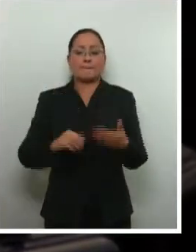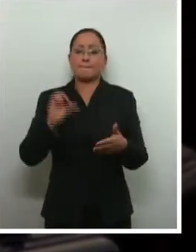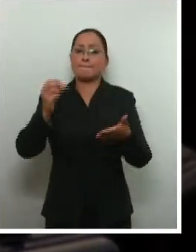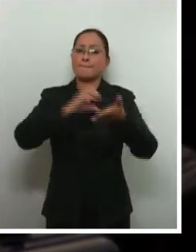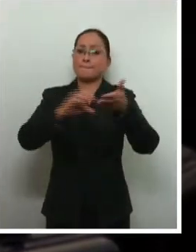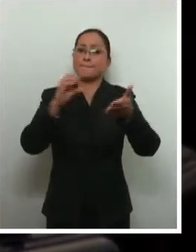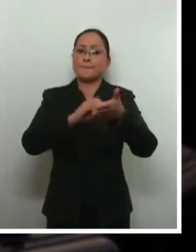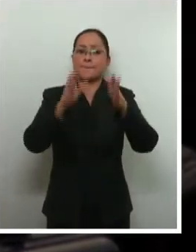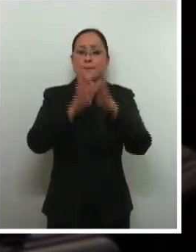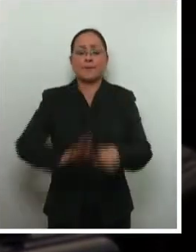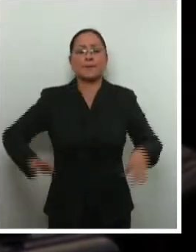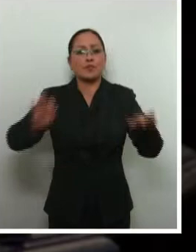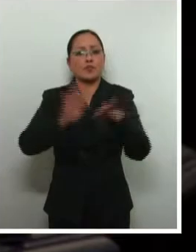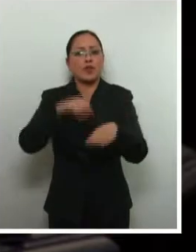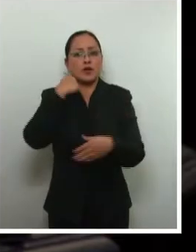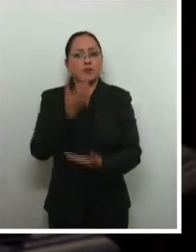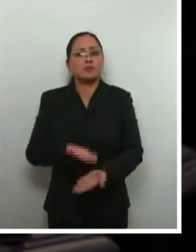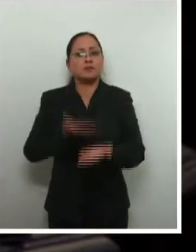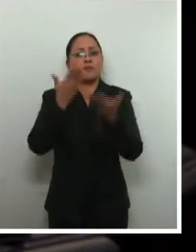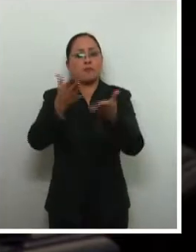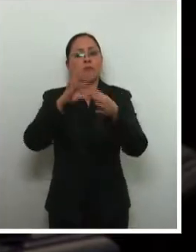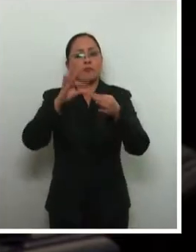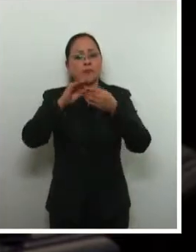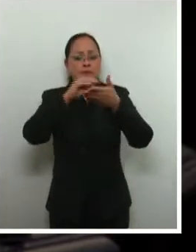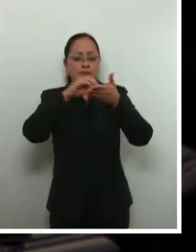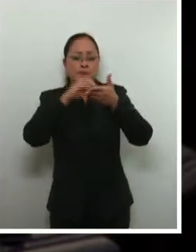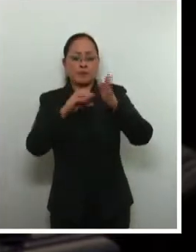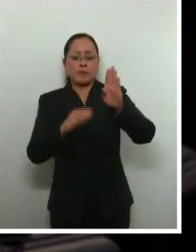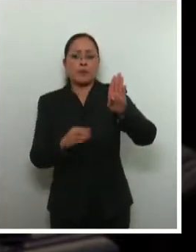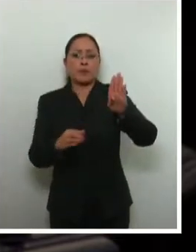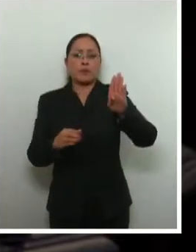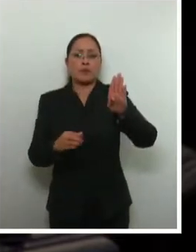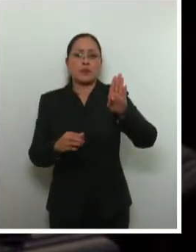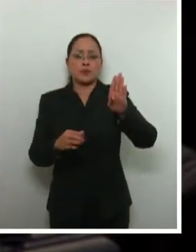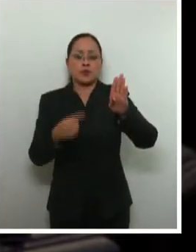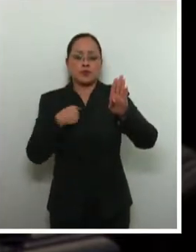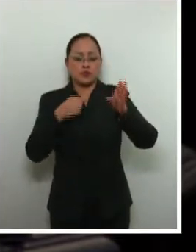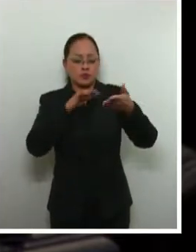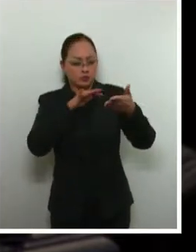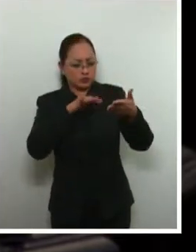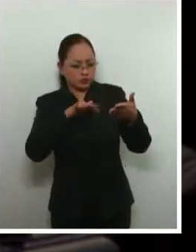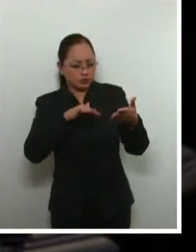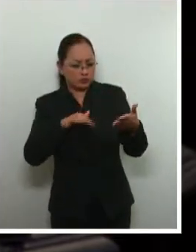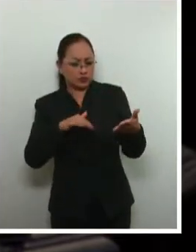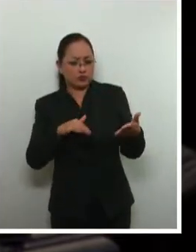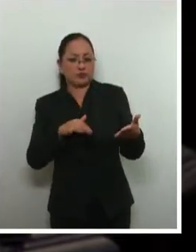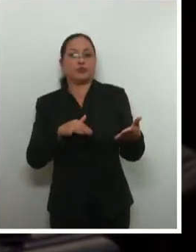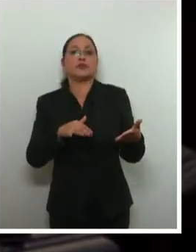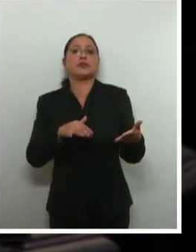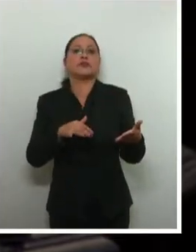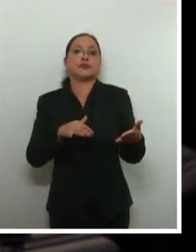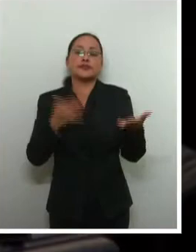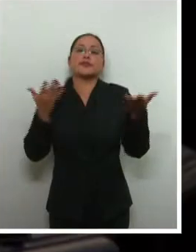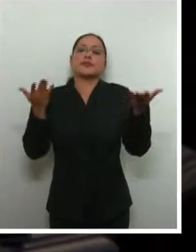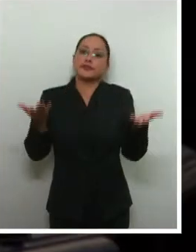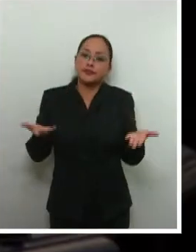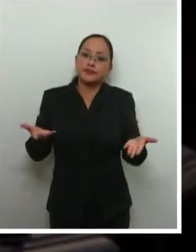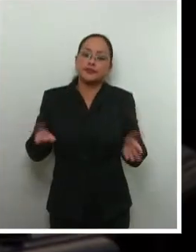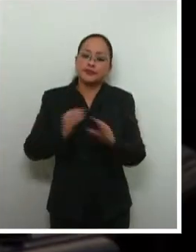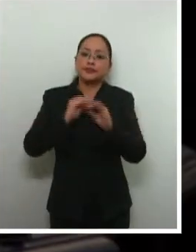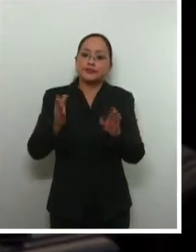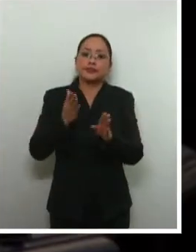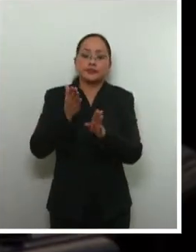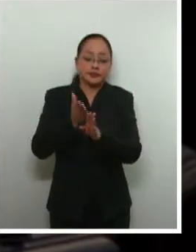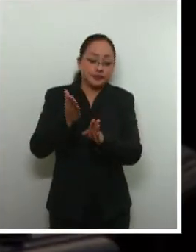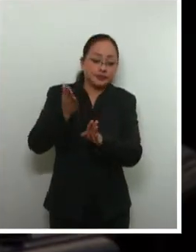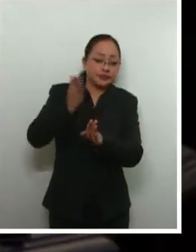muy importante en el apartado B, que yo cuando la leí dije: lo que no